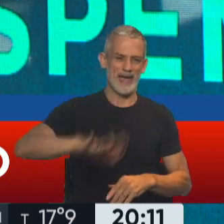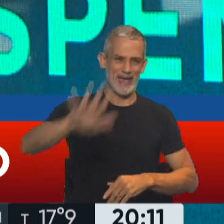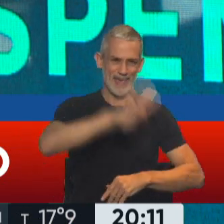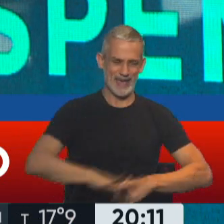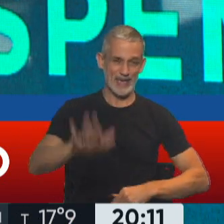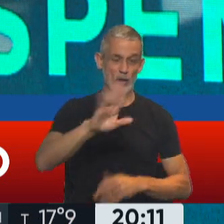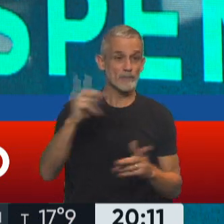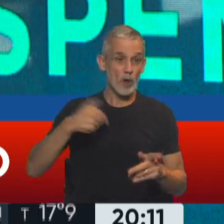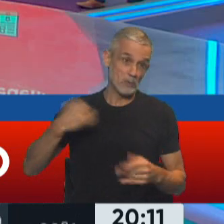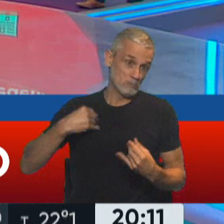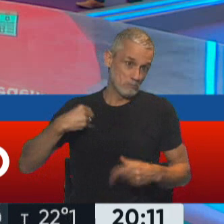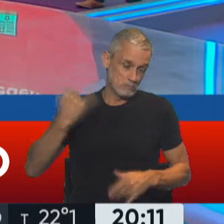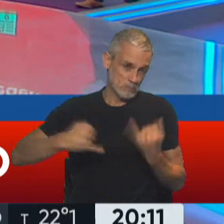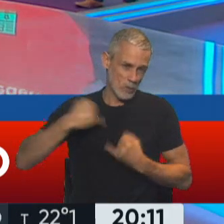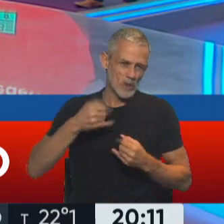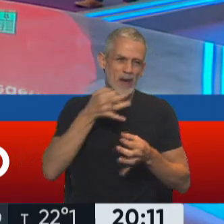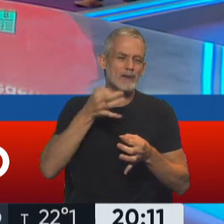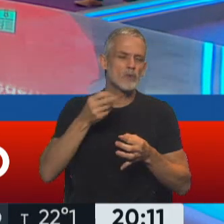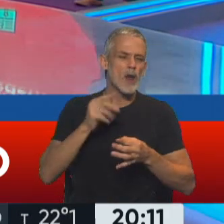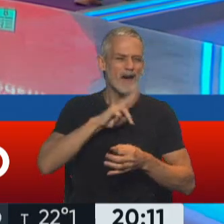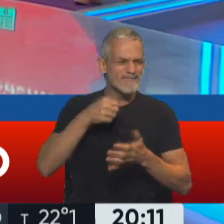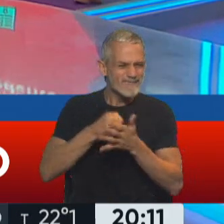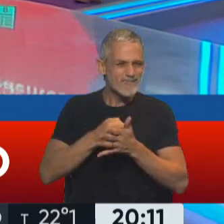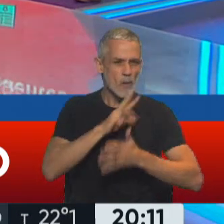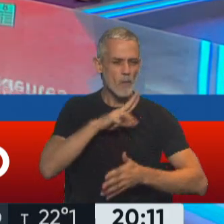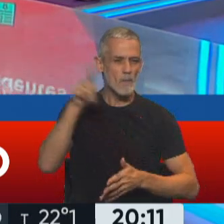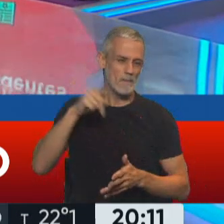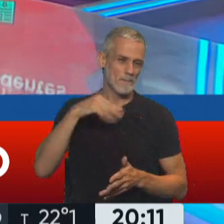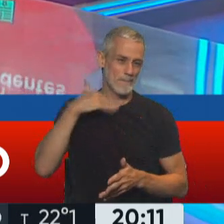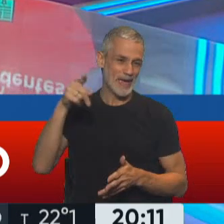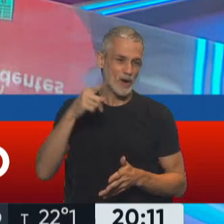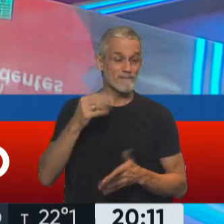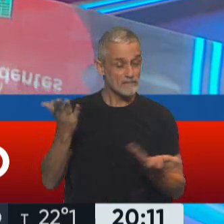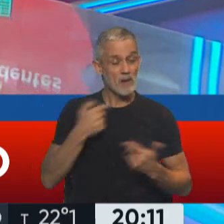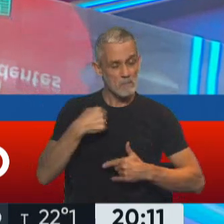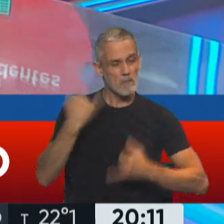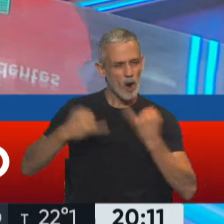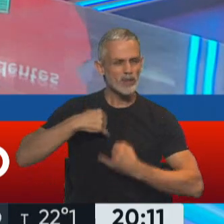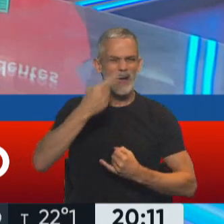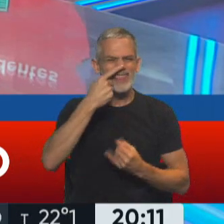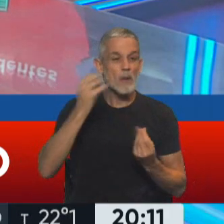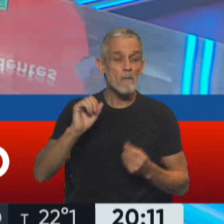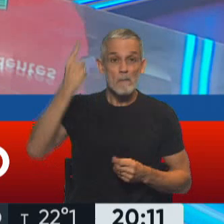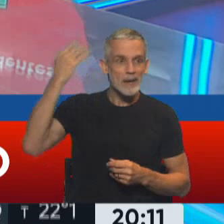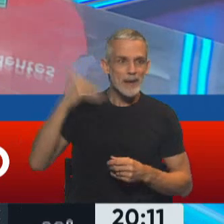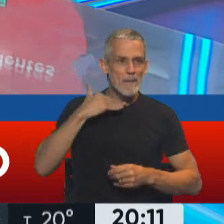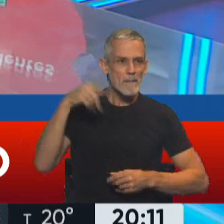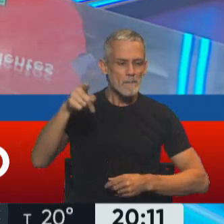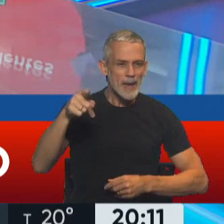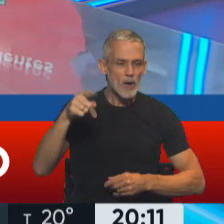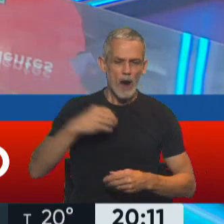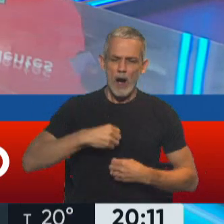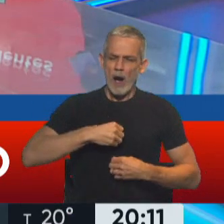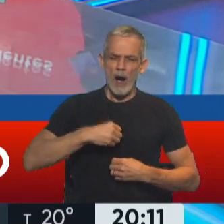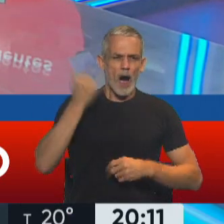mexicano. Hoy me decían, conversaba con una activista mexicana que me decía, mira, lo más interesante de esto es que por primera vez en México sentimos